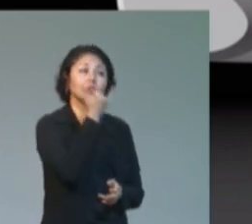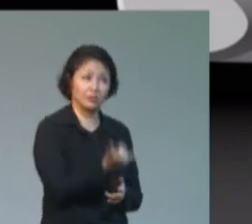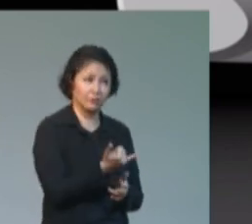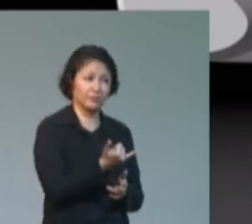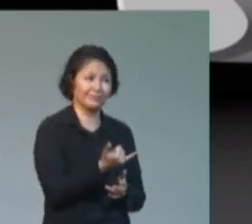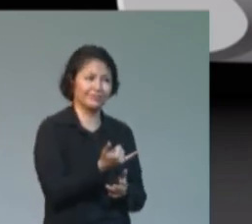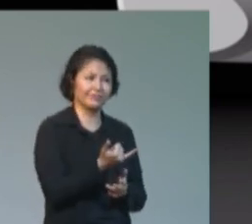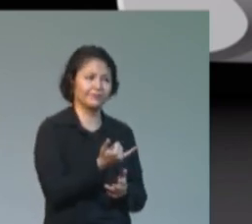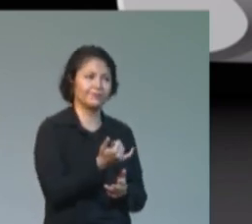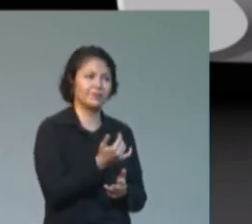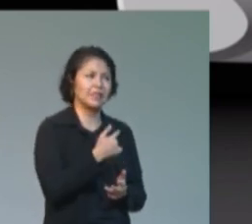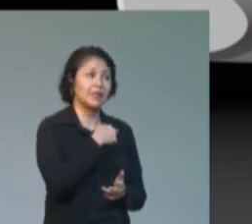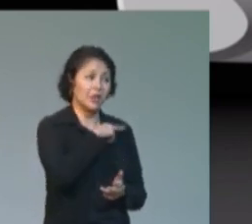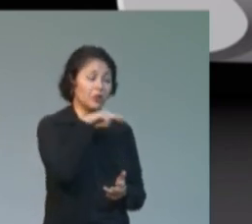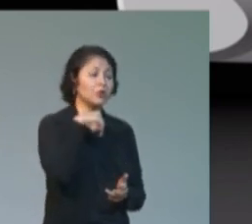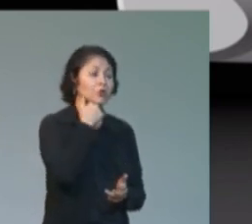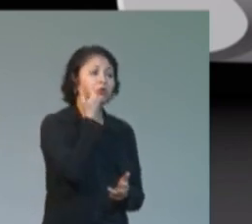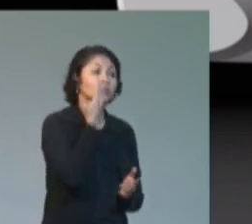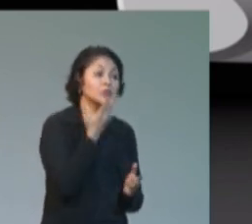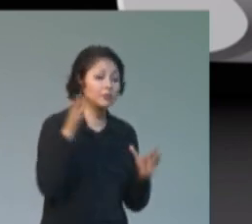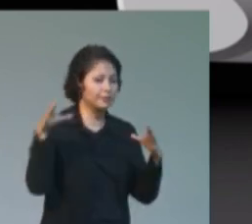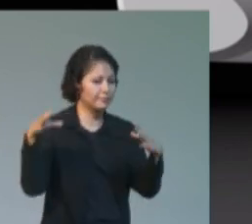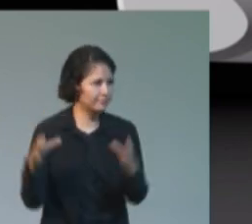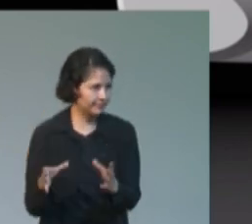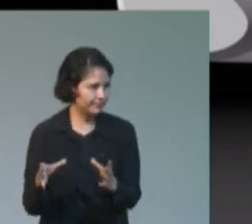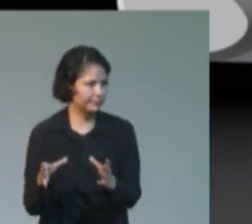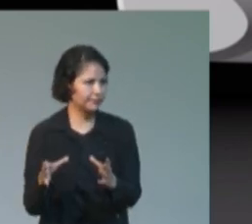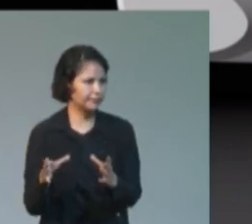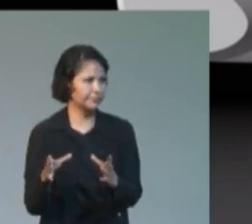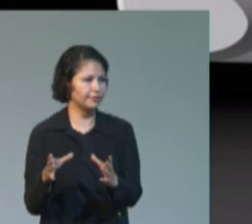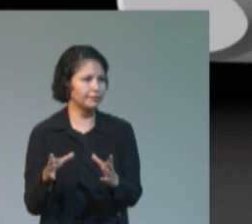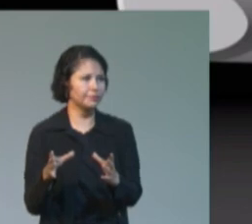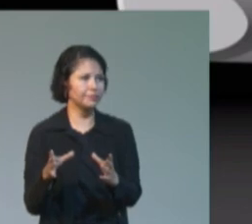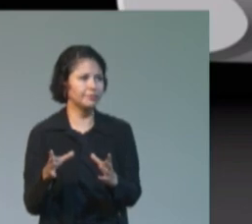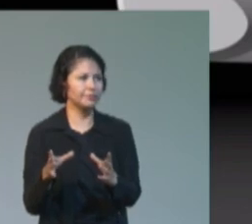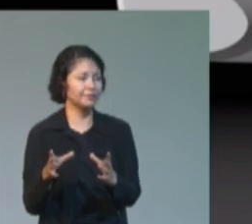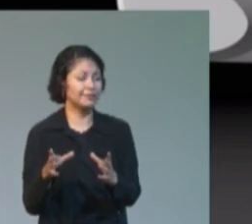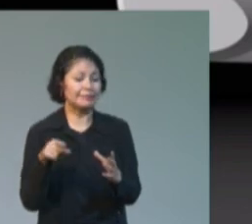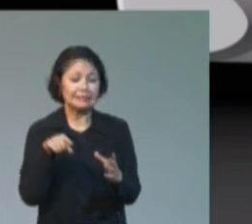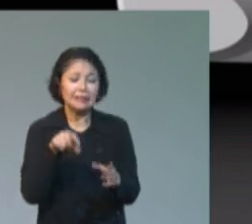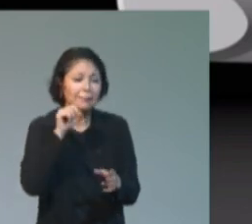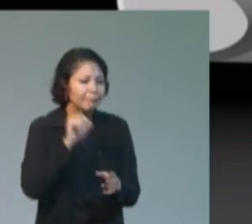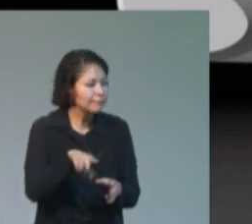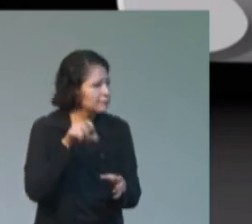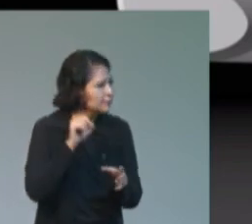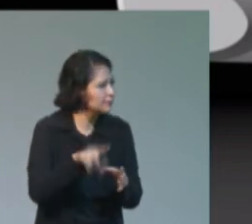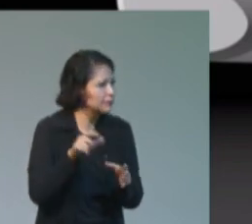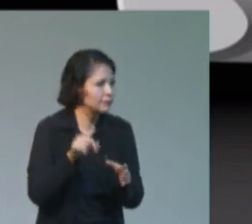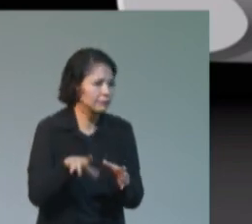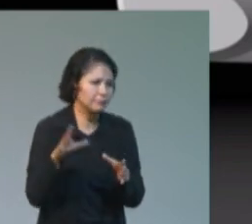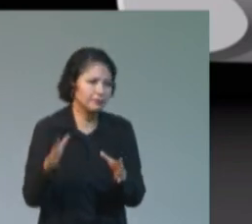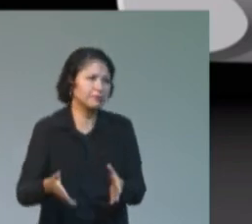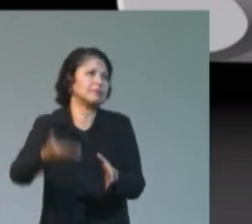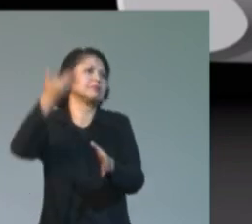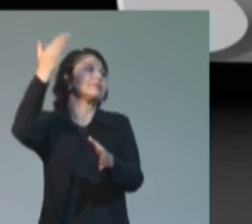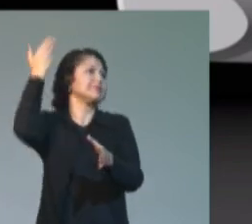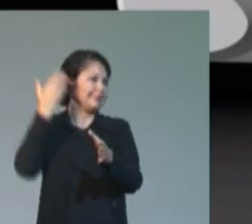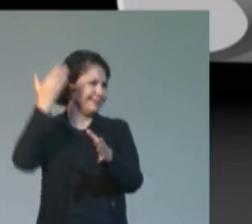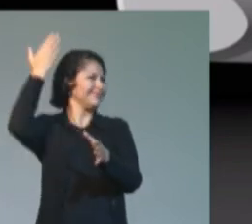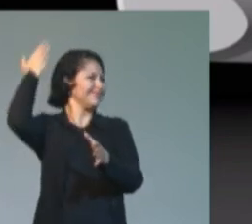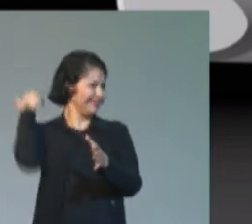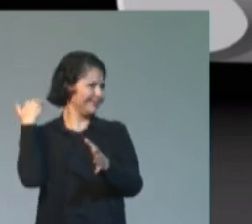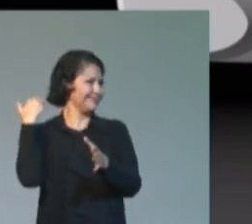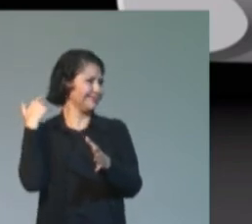hemos querido hacer con esta tecnología lo mismo que hacíamos anteriormente sin ellas y por tanto más que